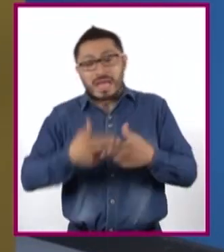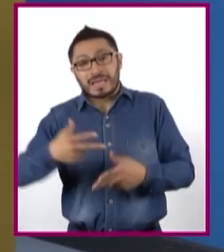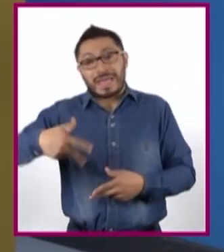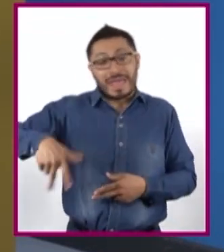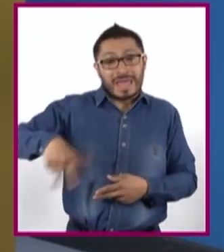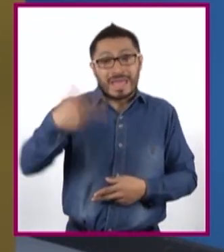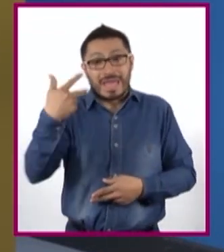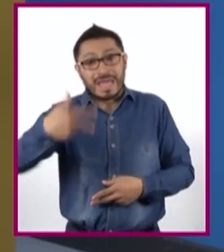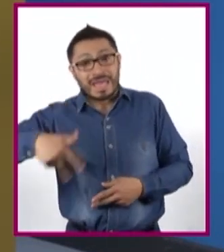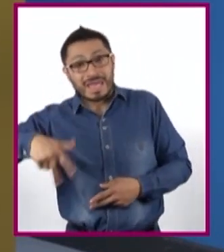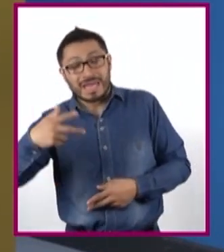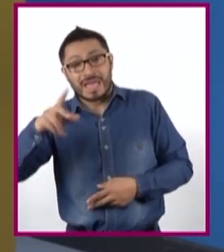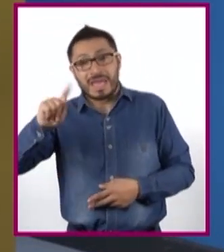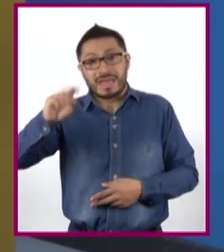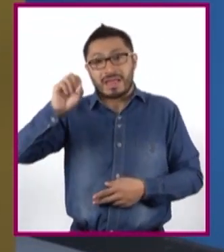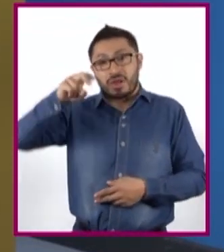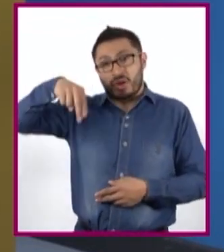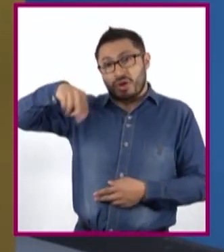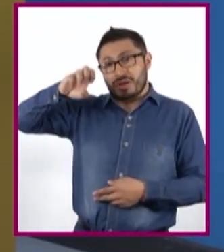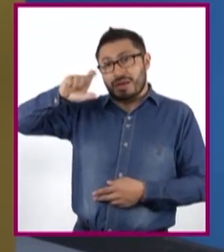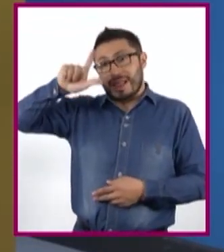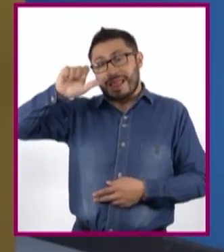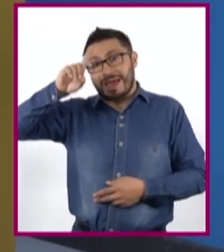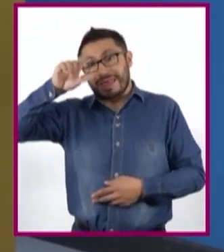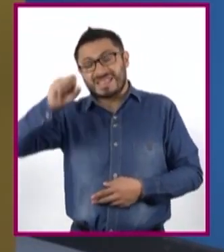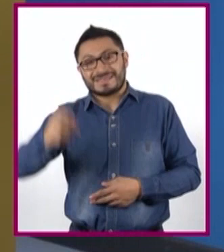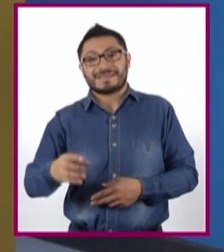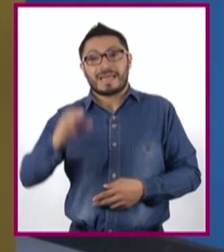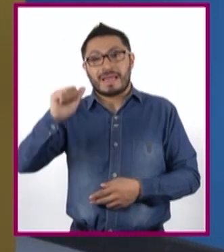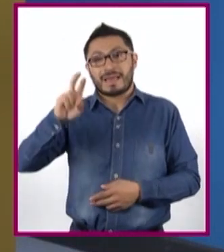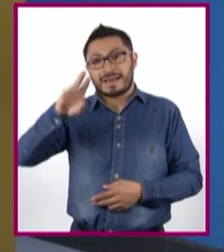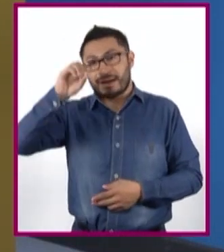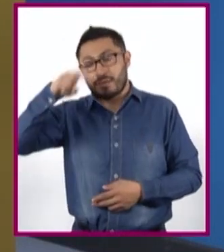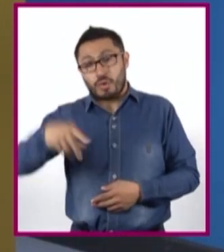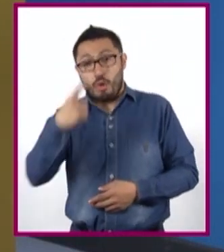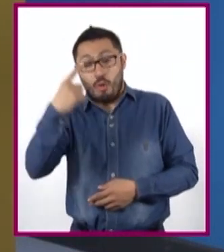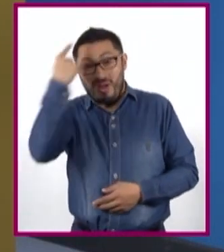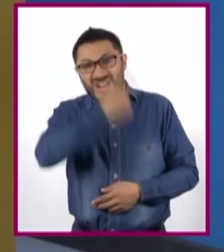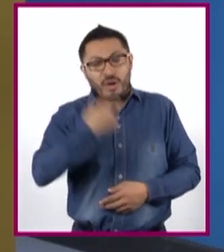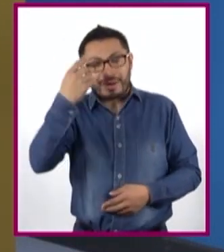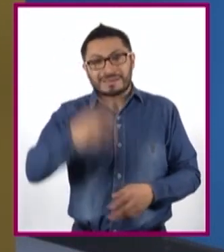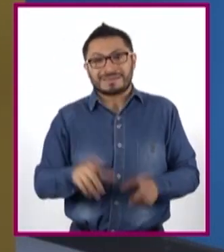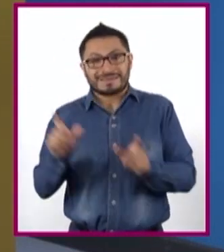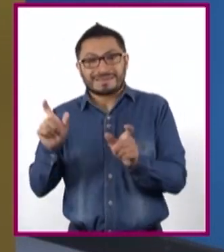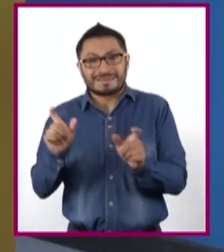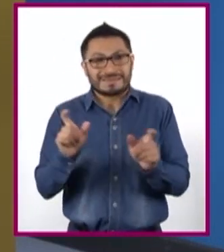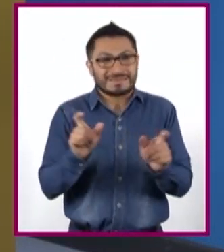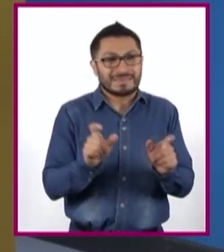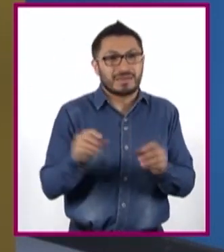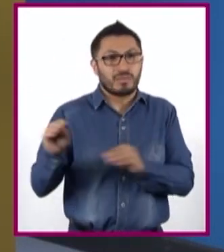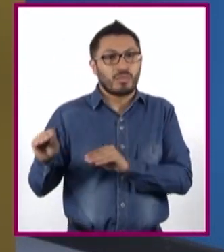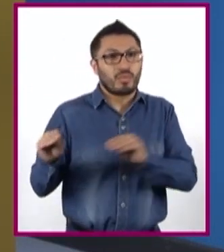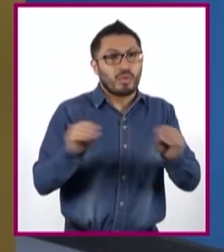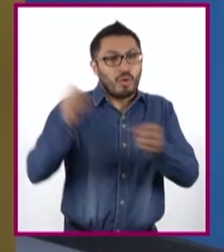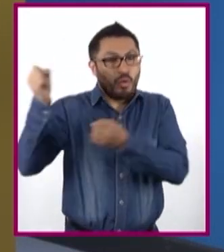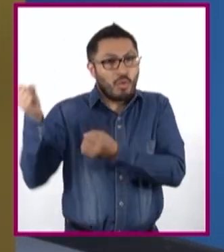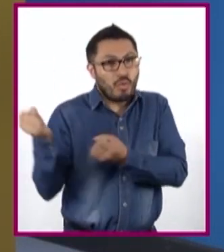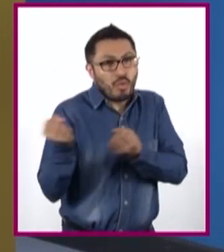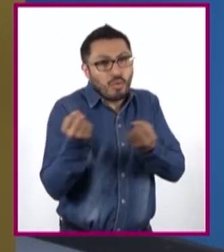hora. Movían cargas desde 250 hasta casi 550